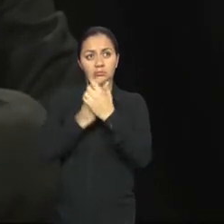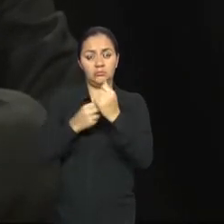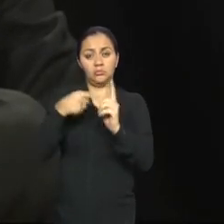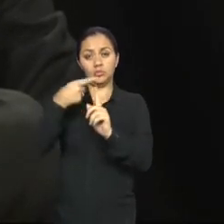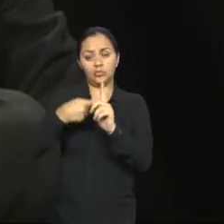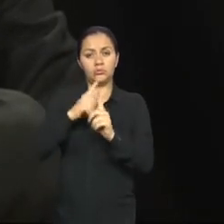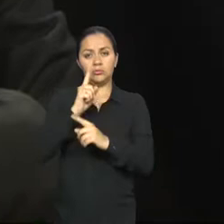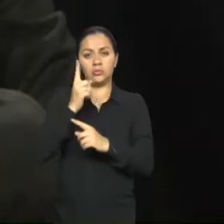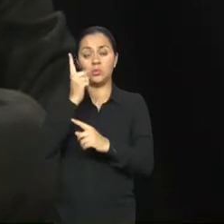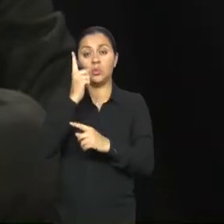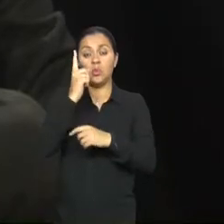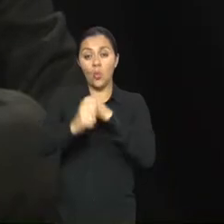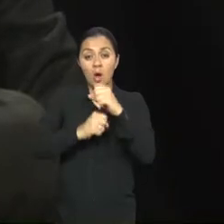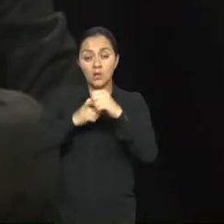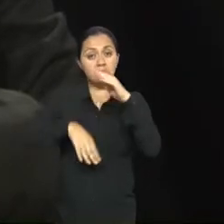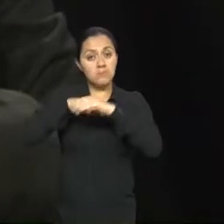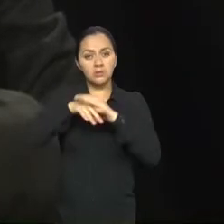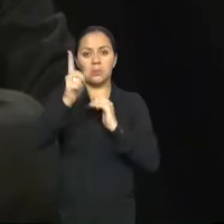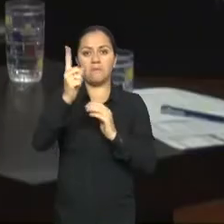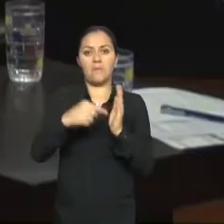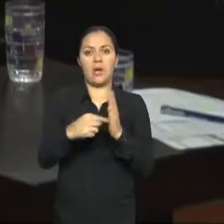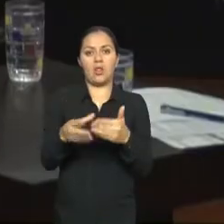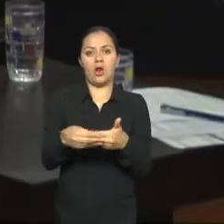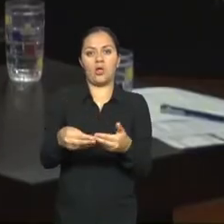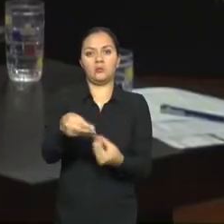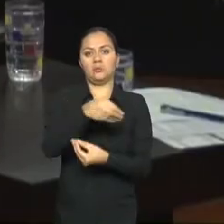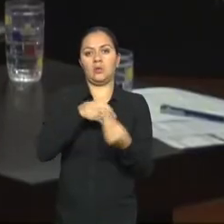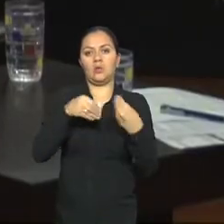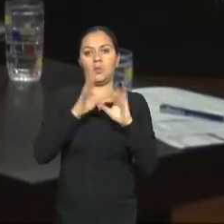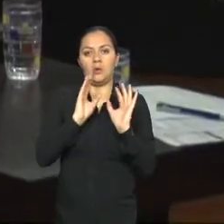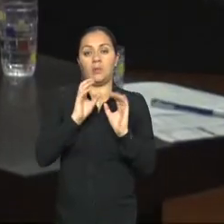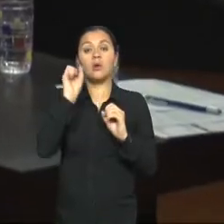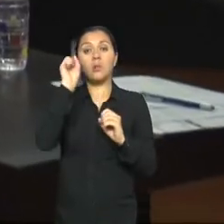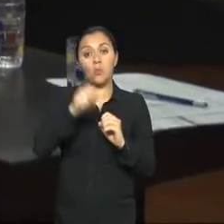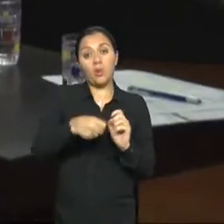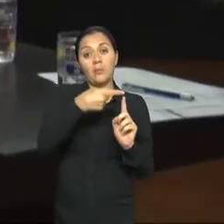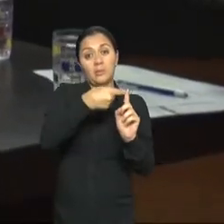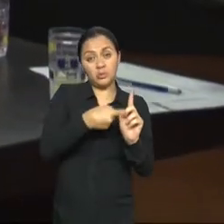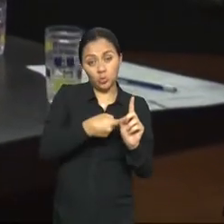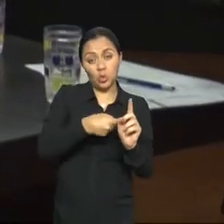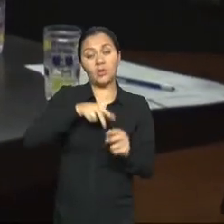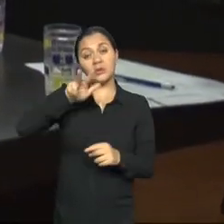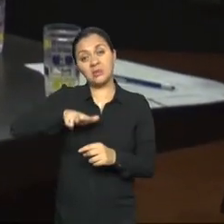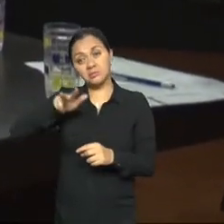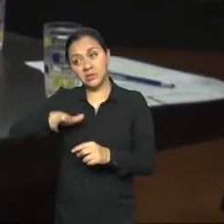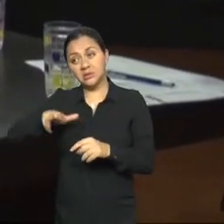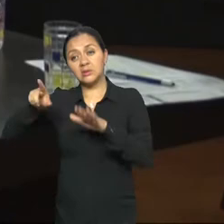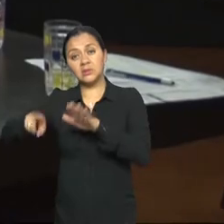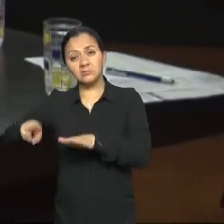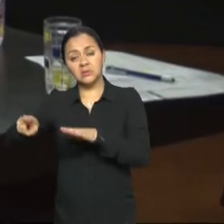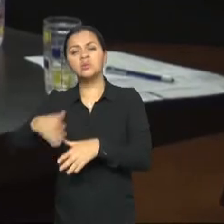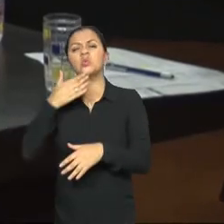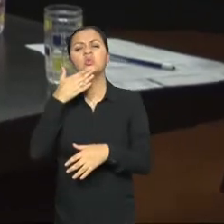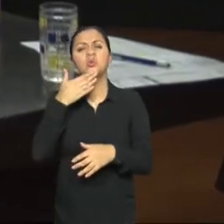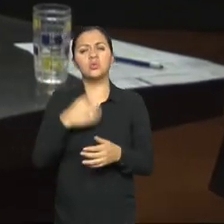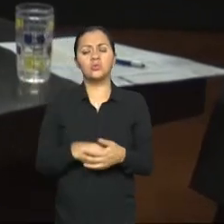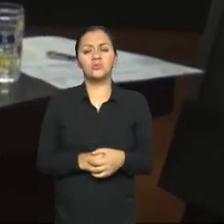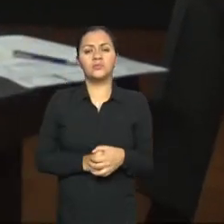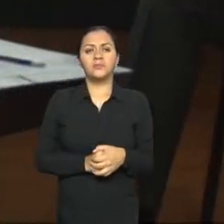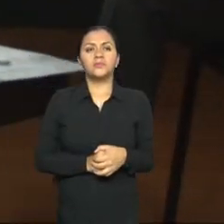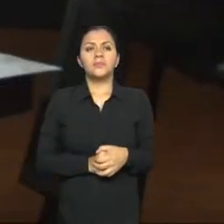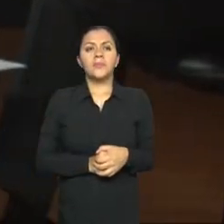hasta mil, al año. Al año. Al año. Exactamente. ¿Puede ser la reclamación mensual, trimestral, semestral? ¿Cómo puede ser el